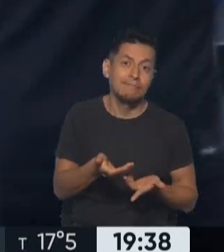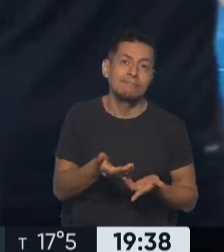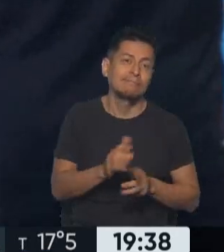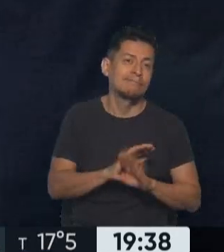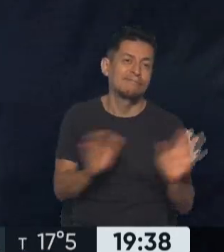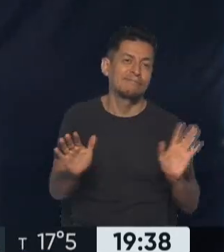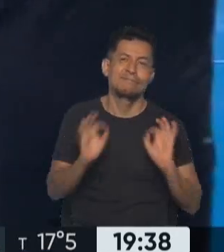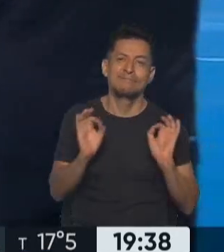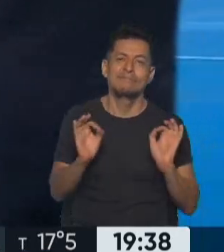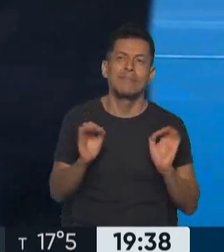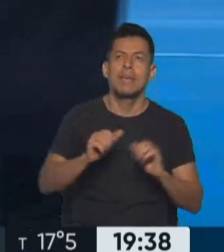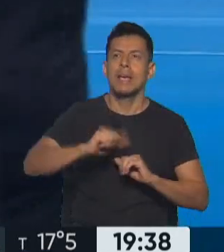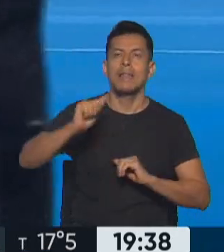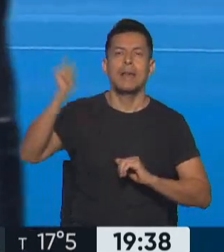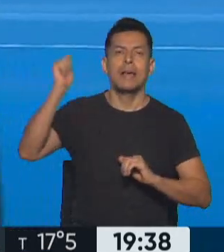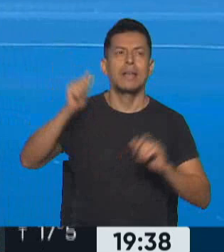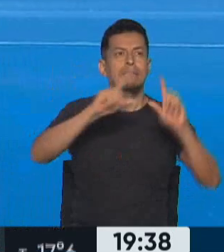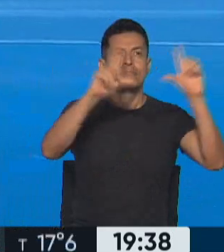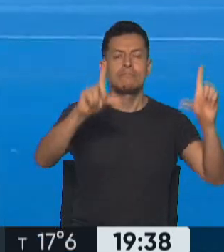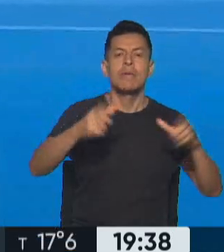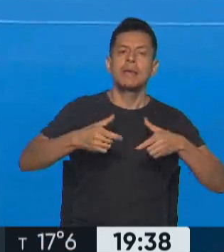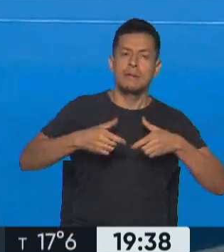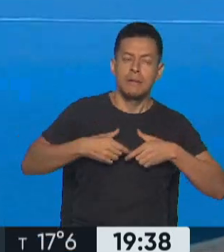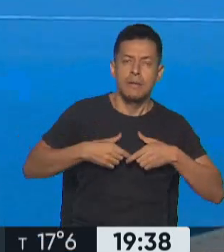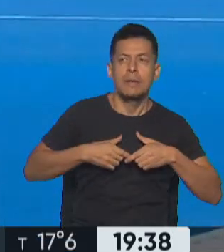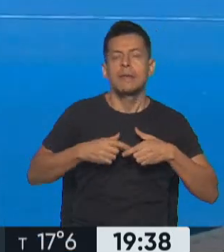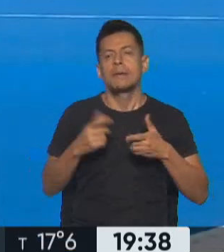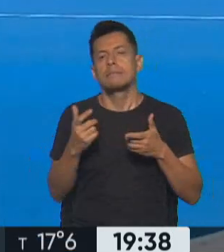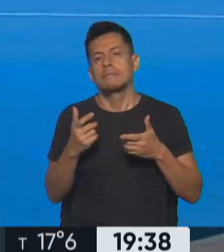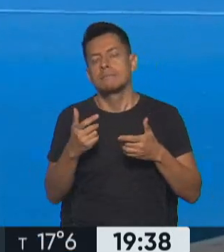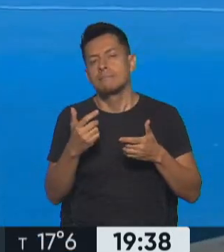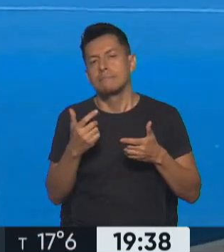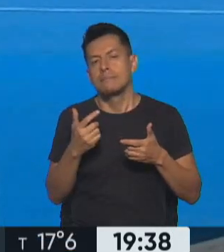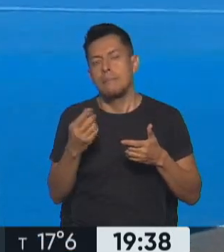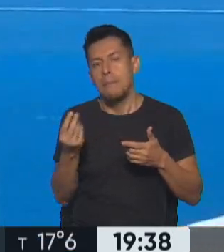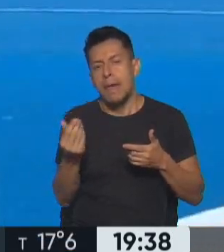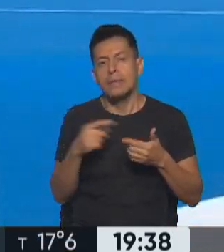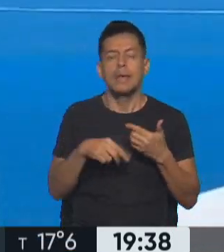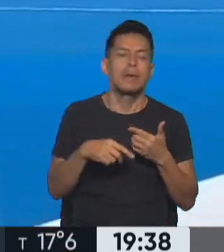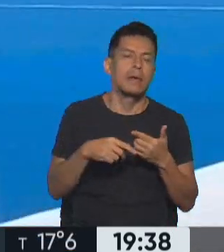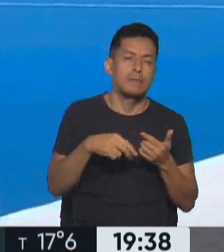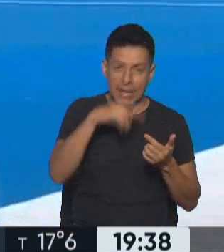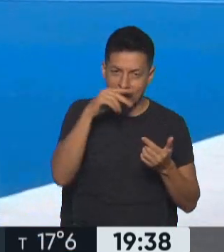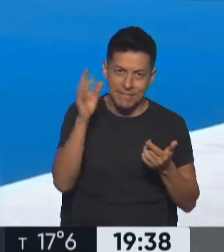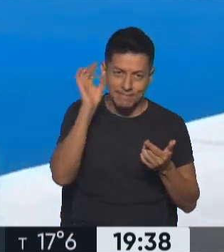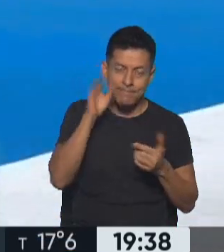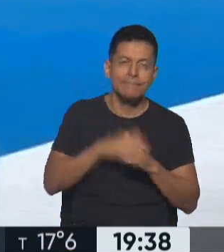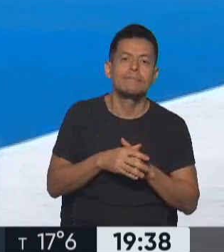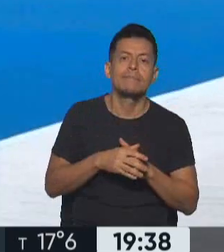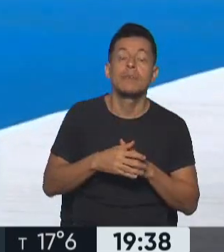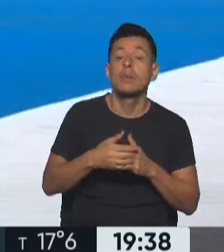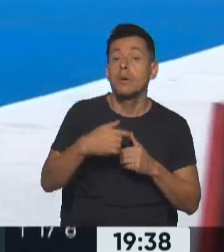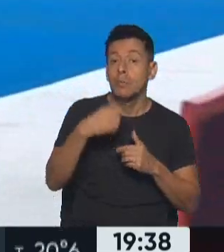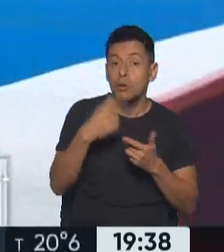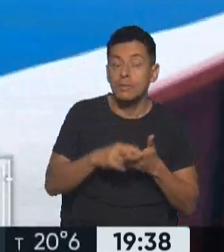en sus vitrinas. Plata y bronce en los Juegos Olímpicos, un campeonato mundial, 6